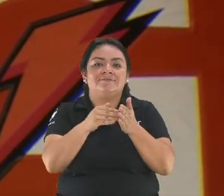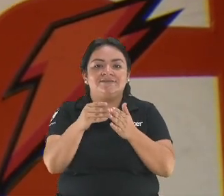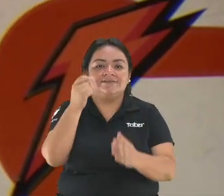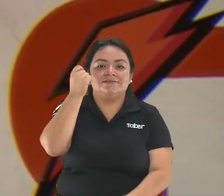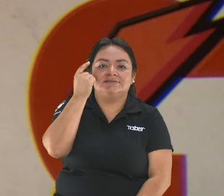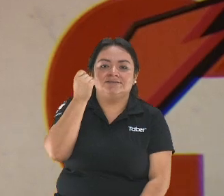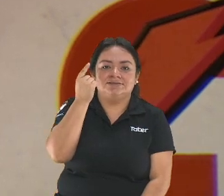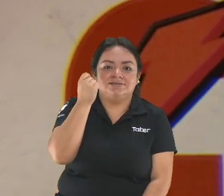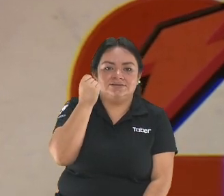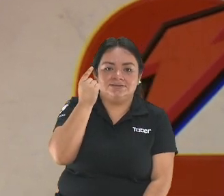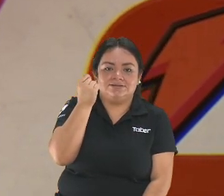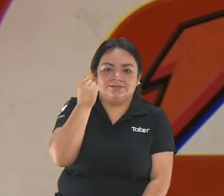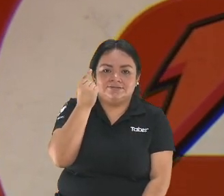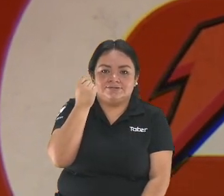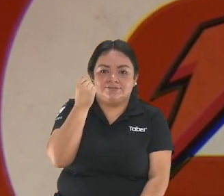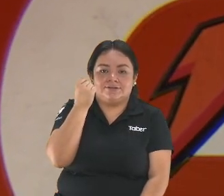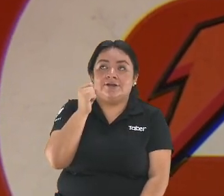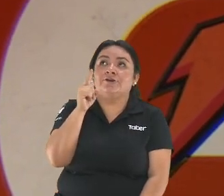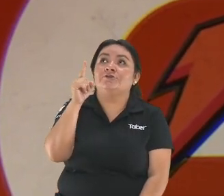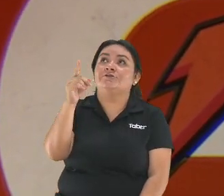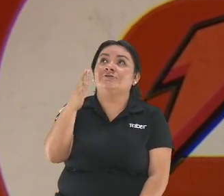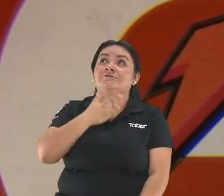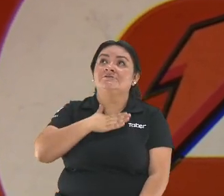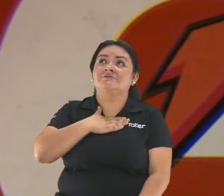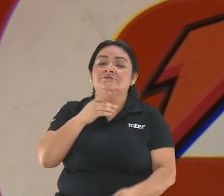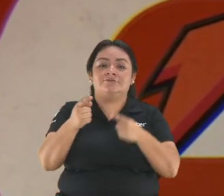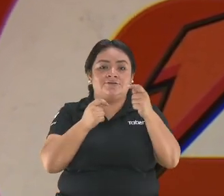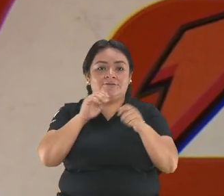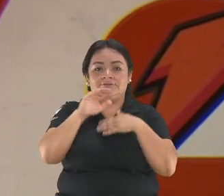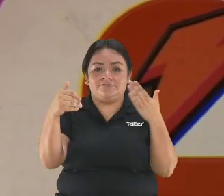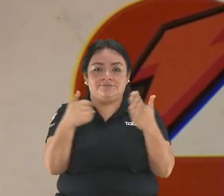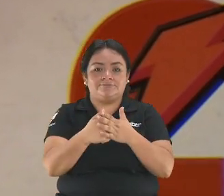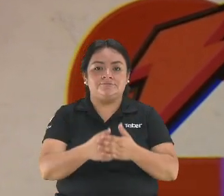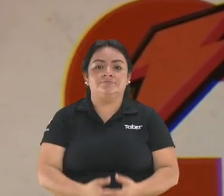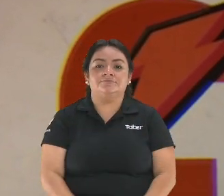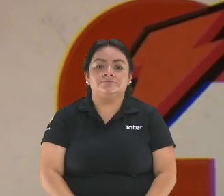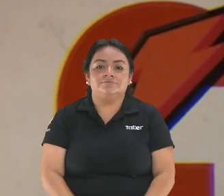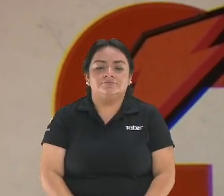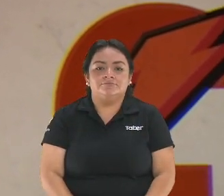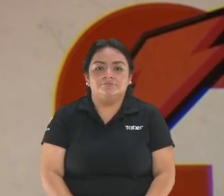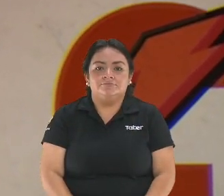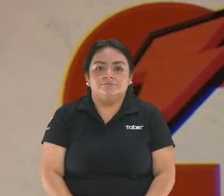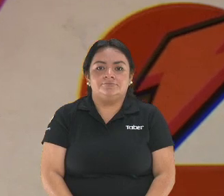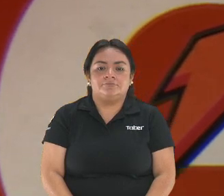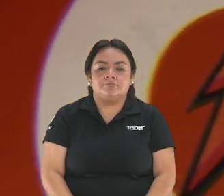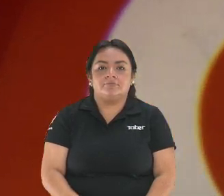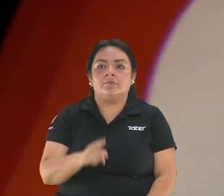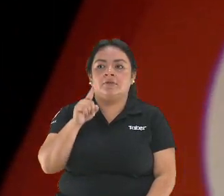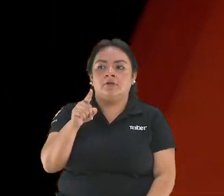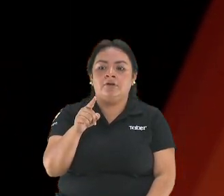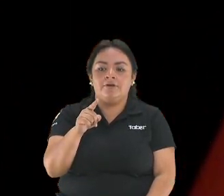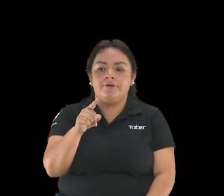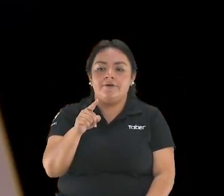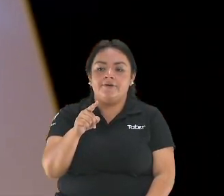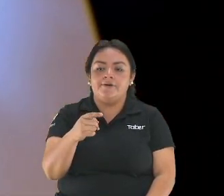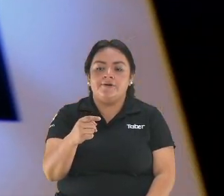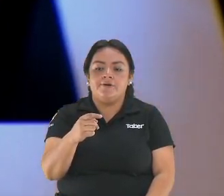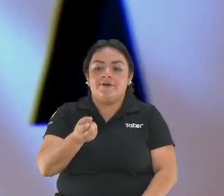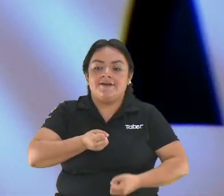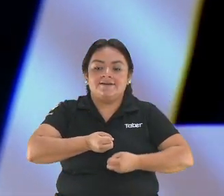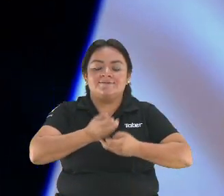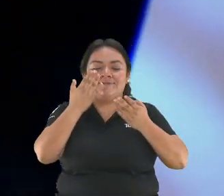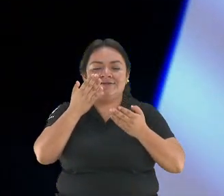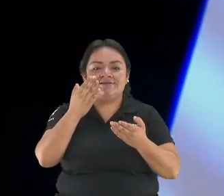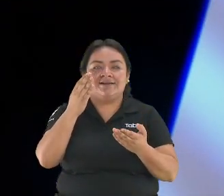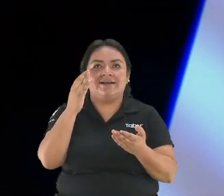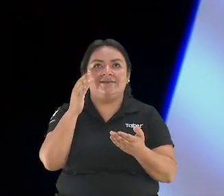a entender que dios tiene el control de todo y en esta condición de lo que habla el